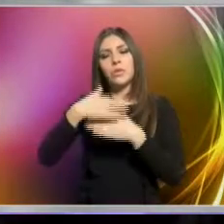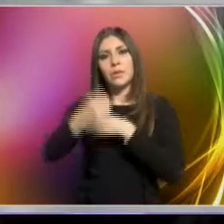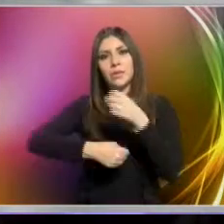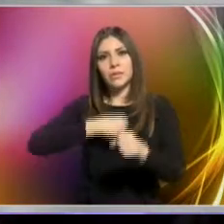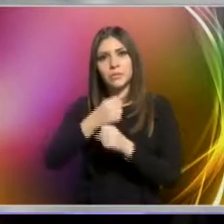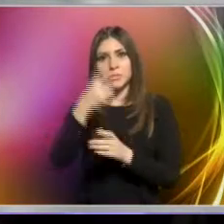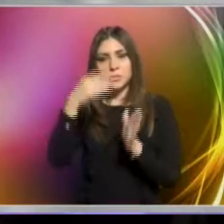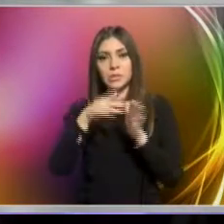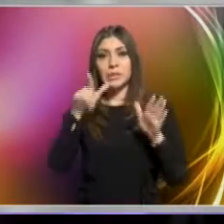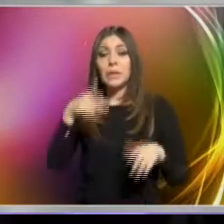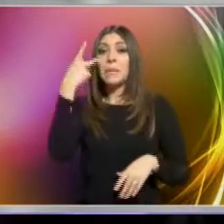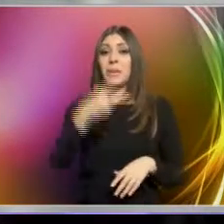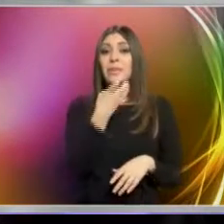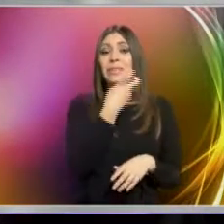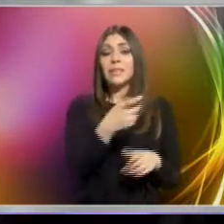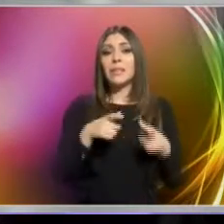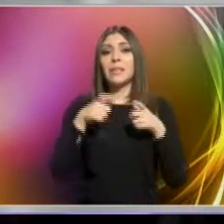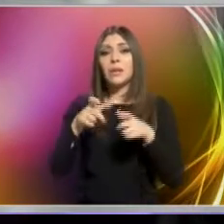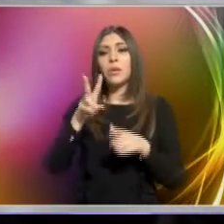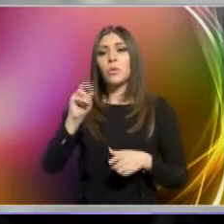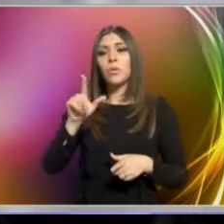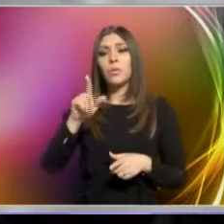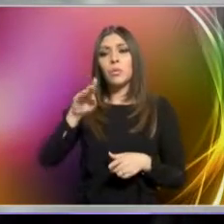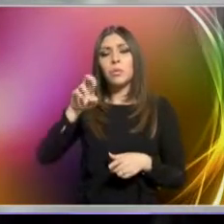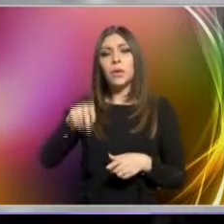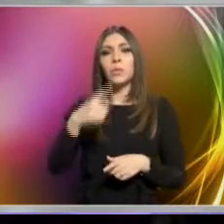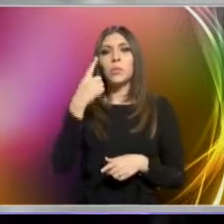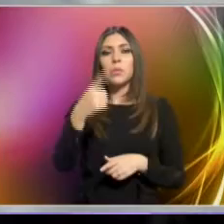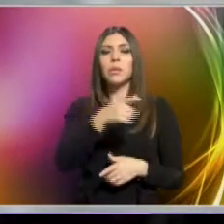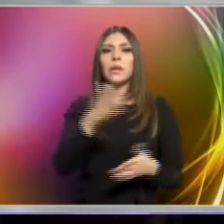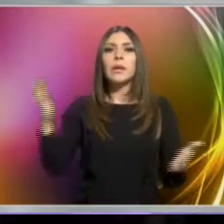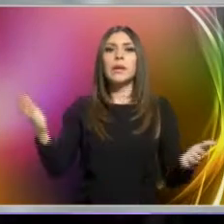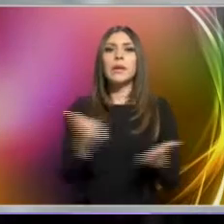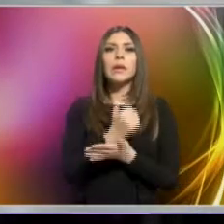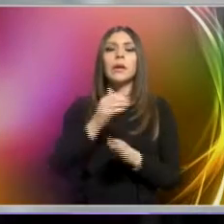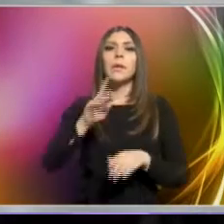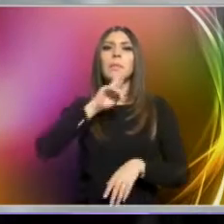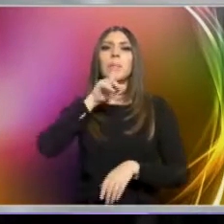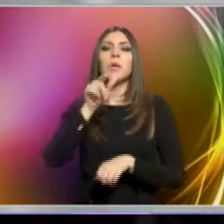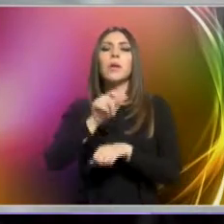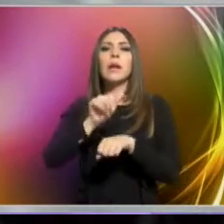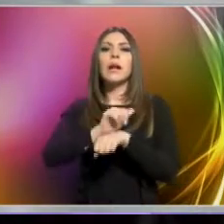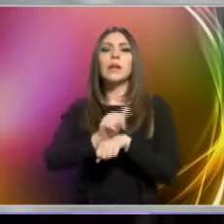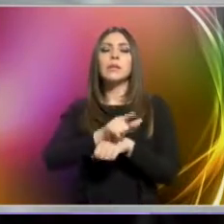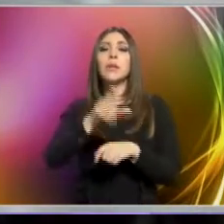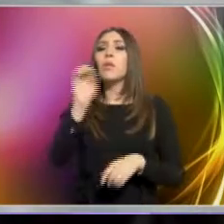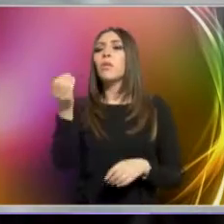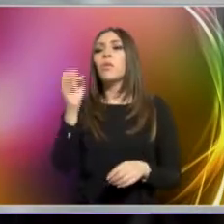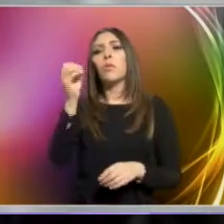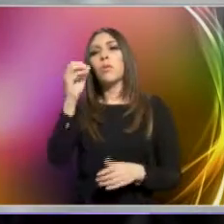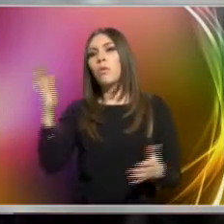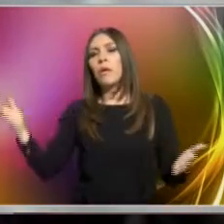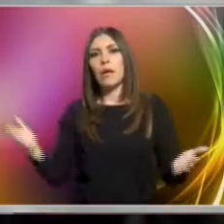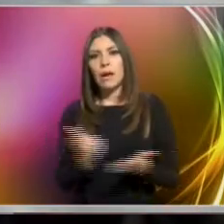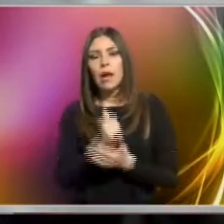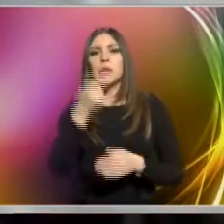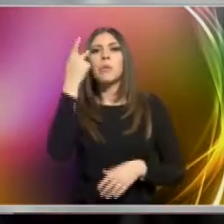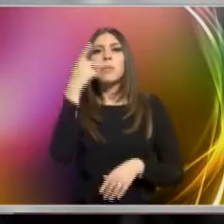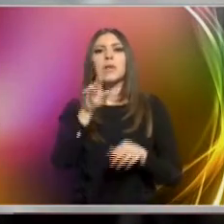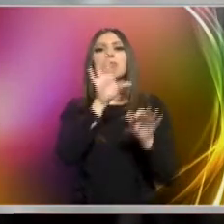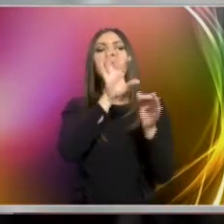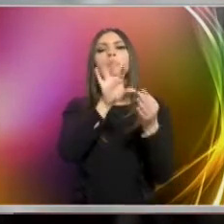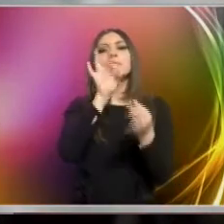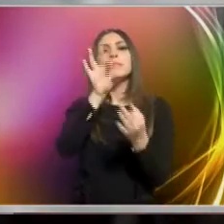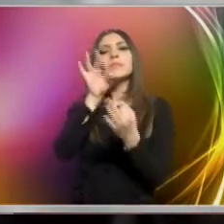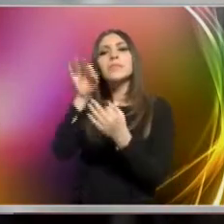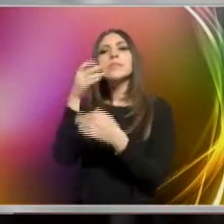embargo, con este Volumen 1 se hizo acreedora a una nominación como Mejor Artista Revelación. No lo ganó para los Grammys, pero estuvo Claro. nominada